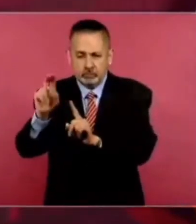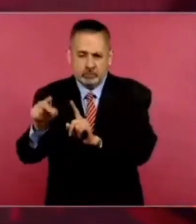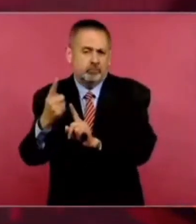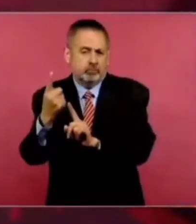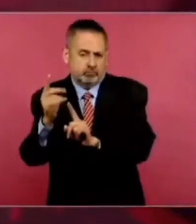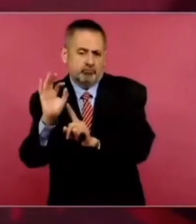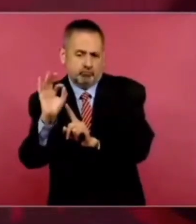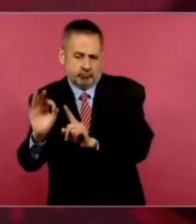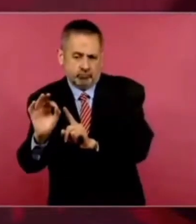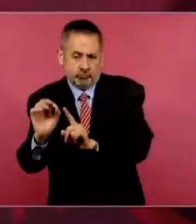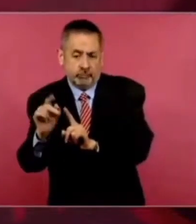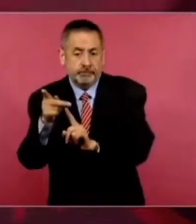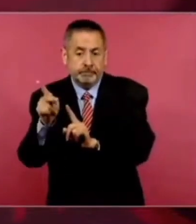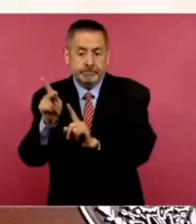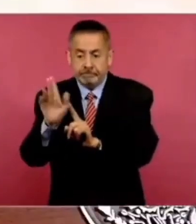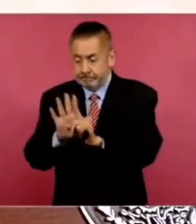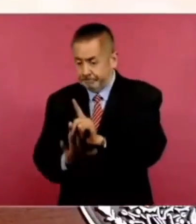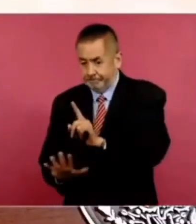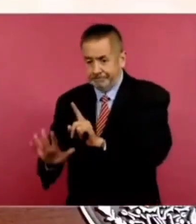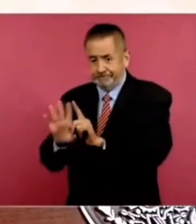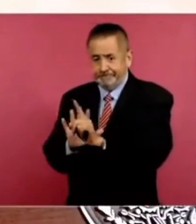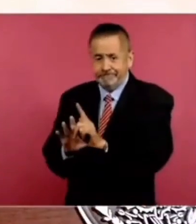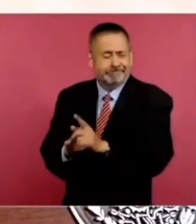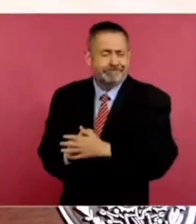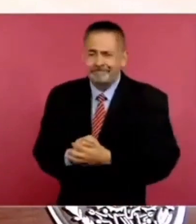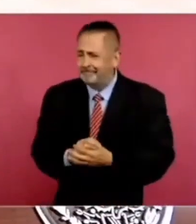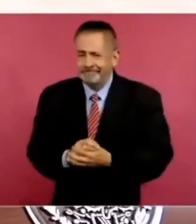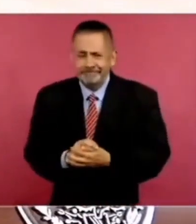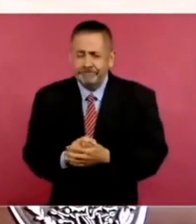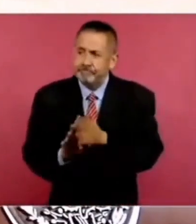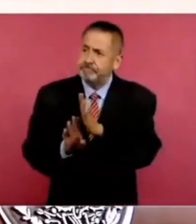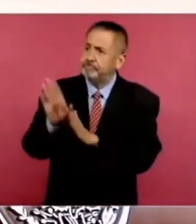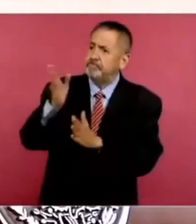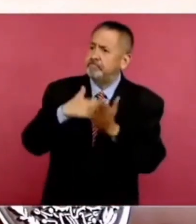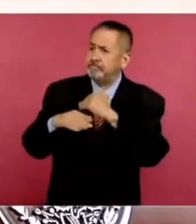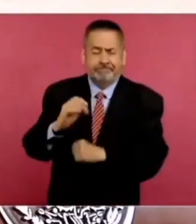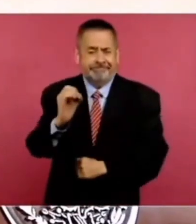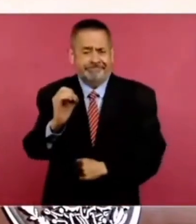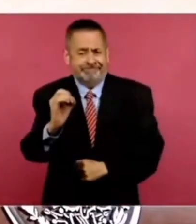periodo neoliberal, el crecimiento fue cero.